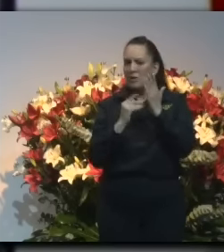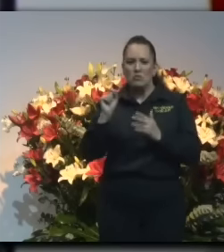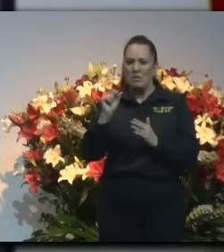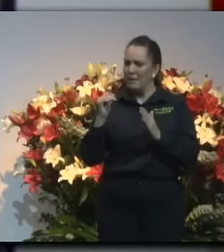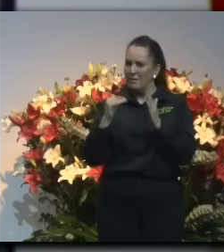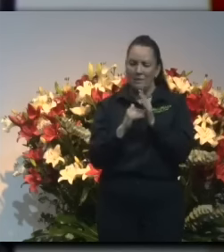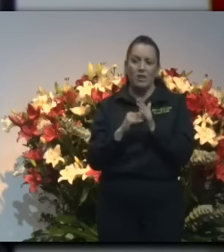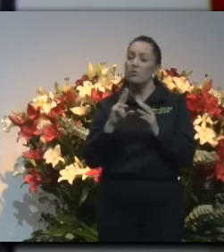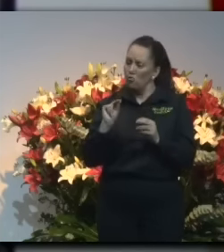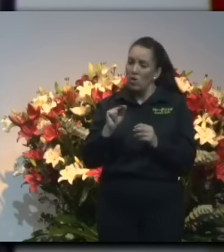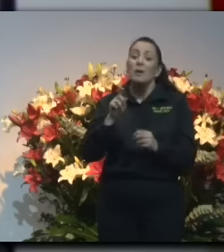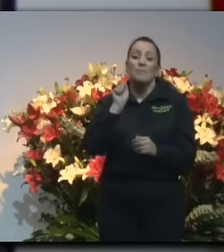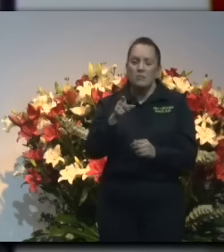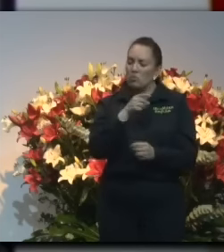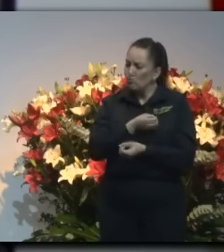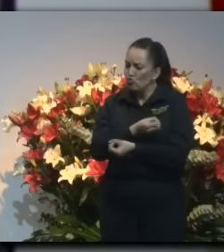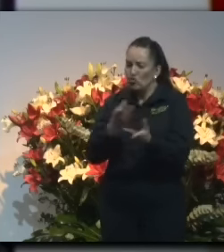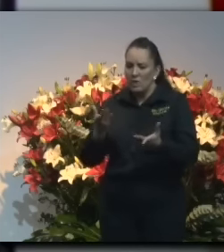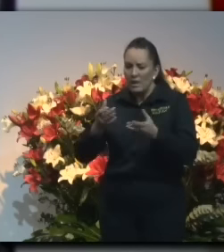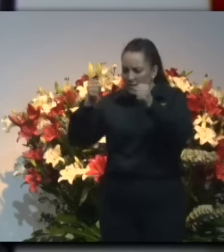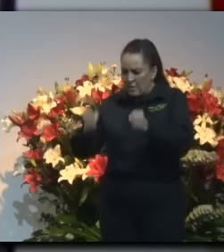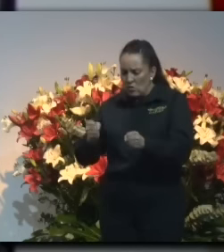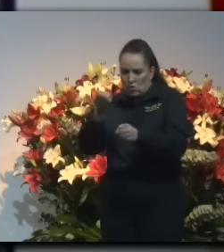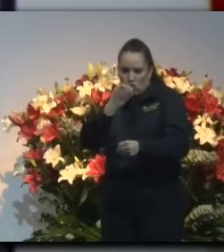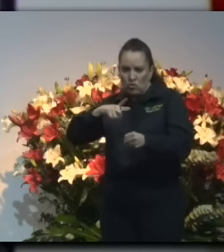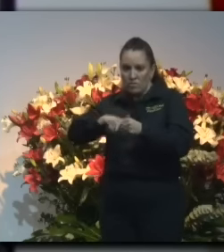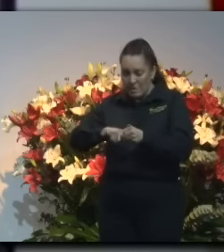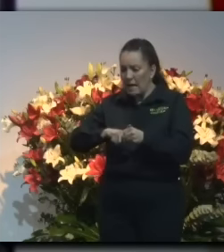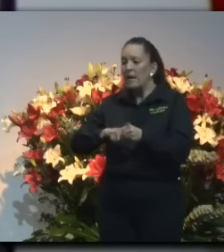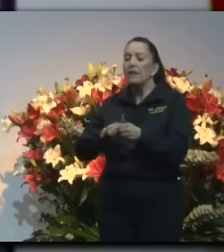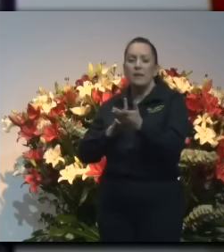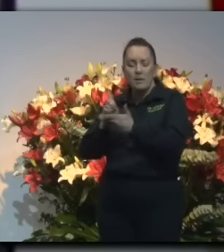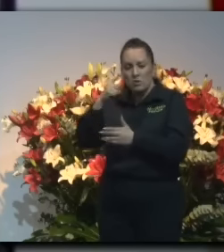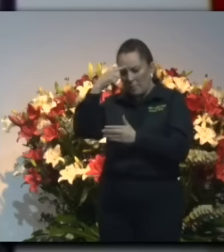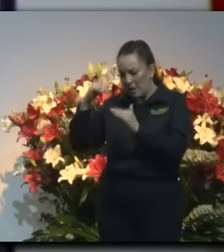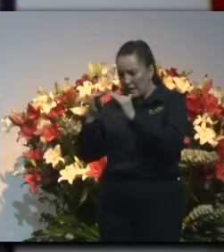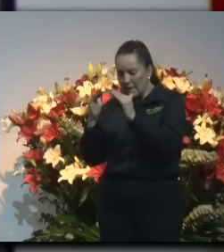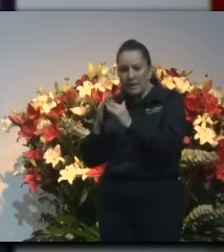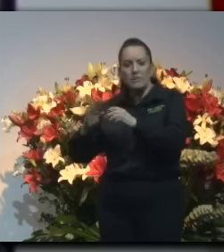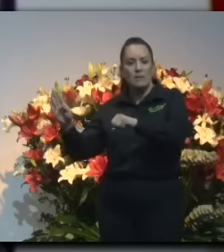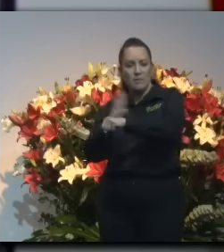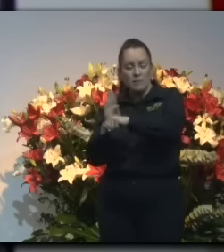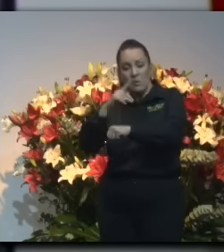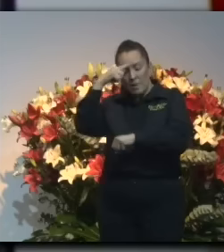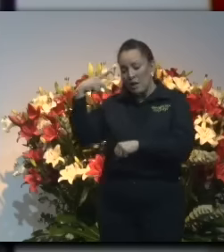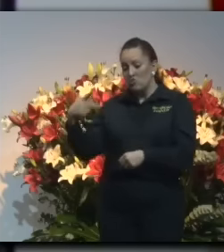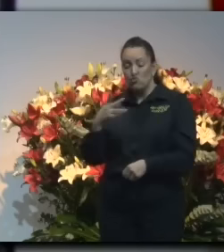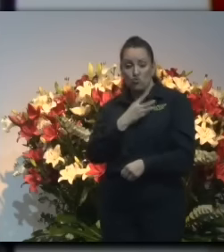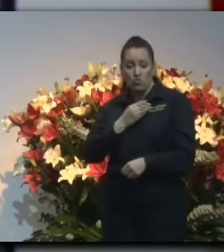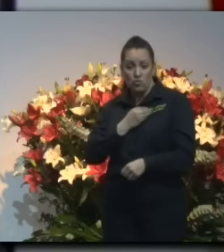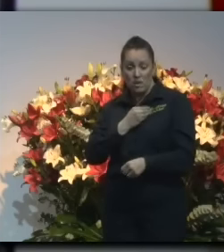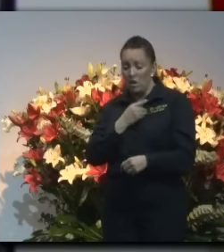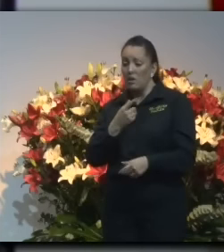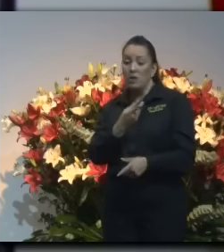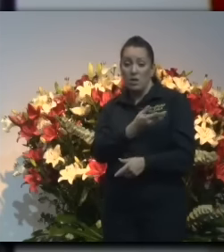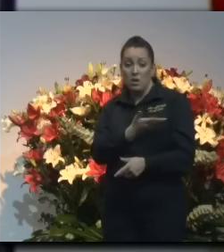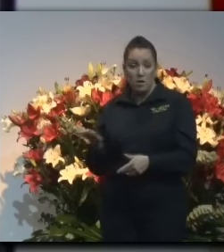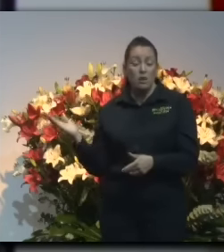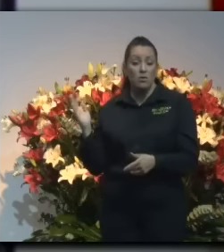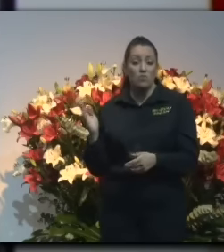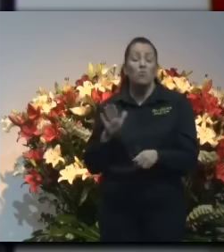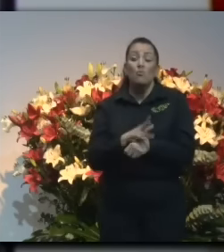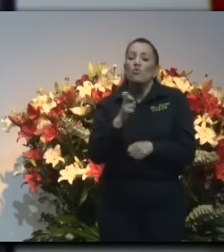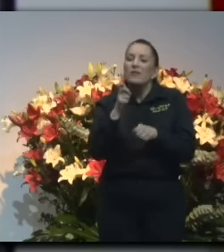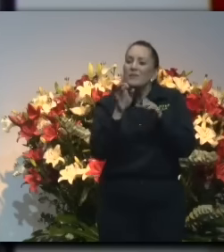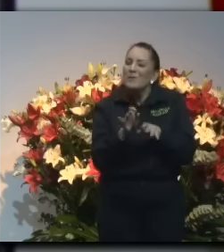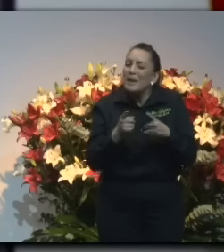seguridad social, acceso a vivienda, becas para sus hijos, y creo que por ahí podemos empezar a recomponer